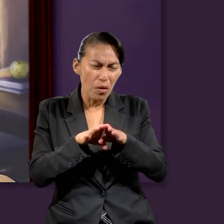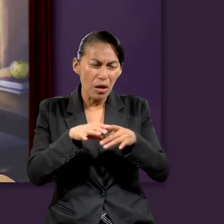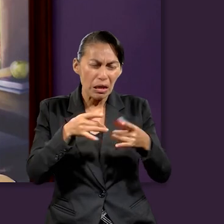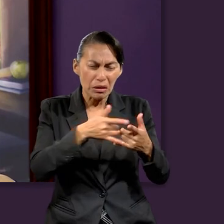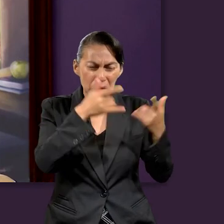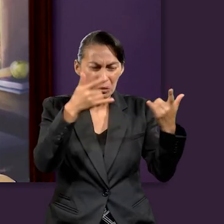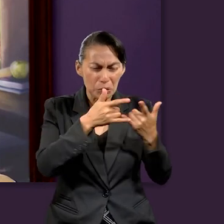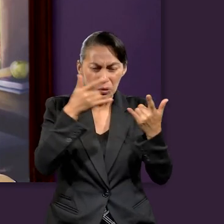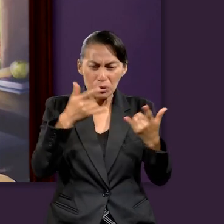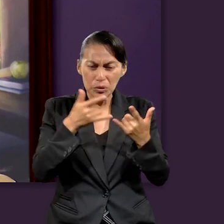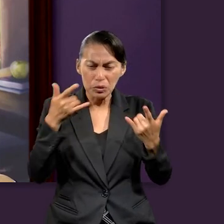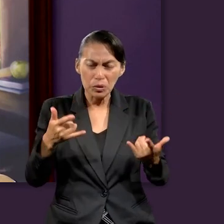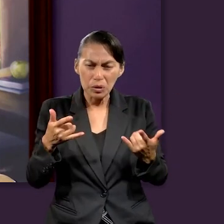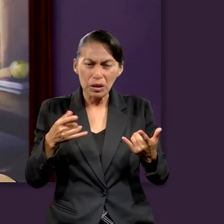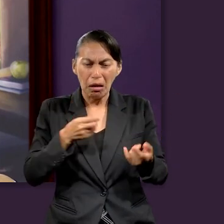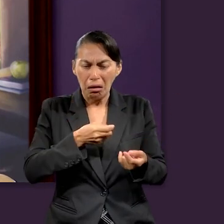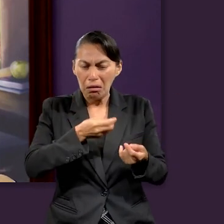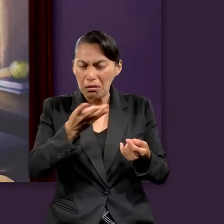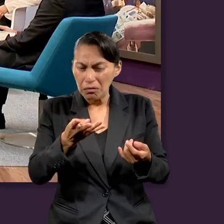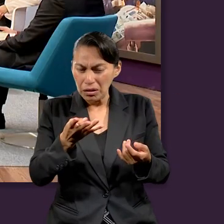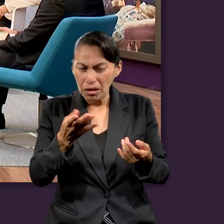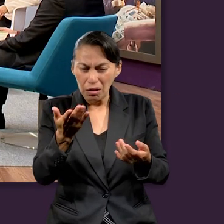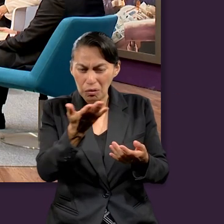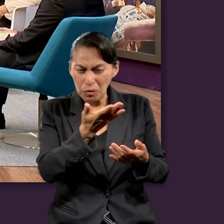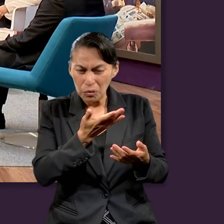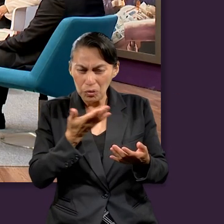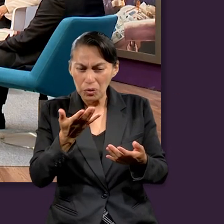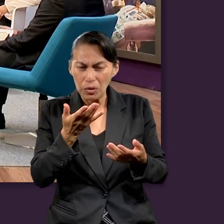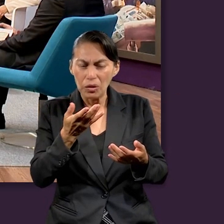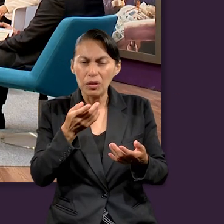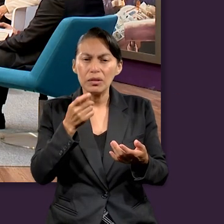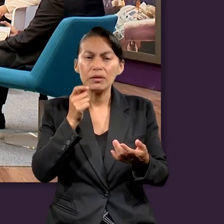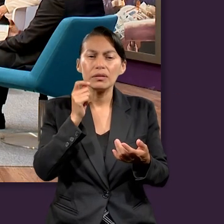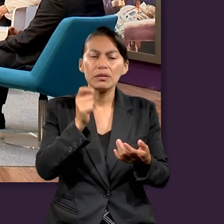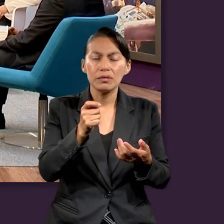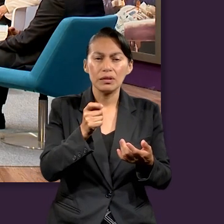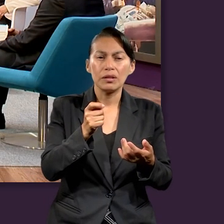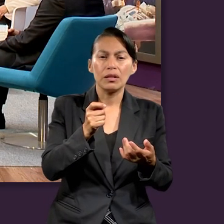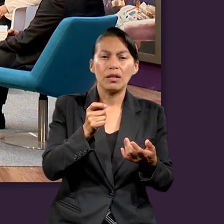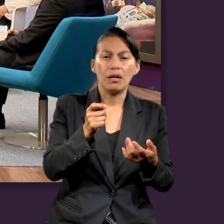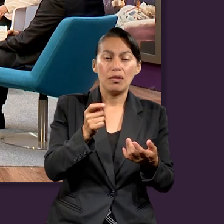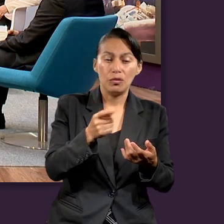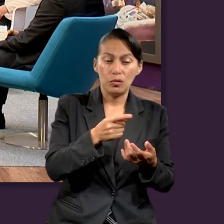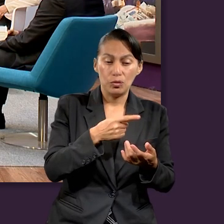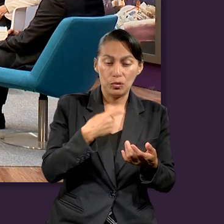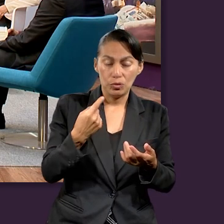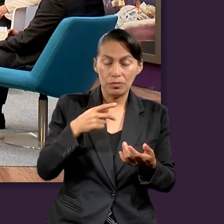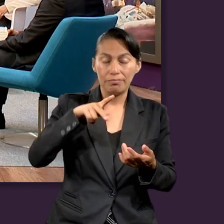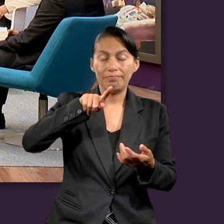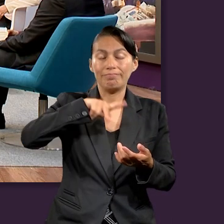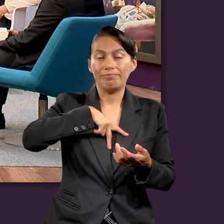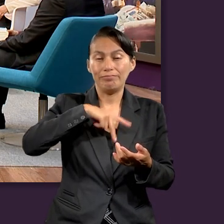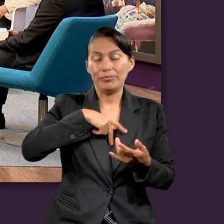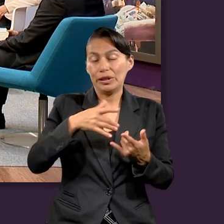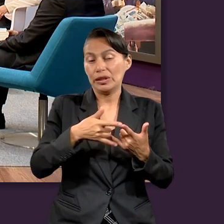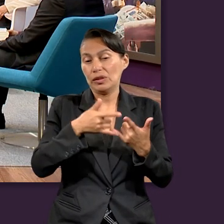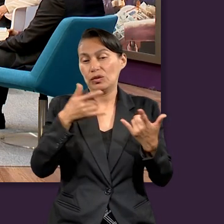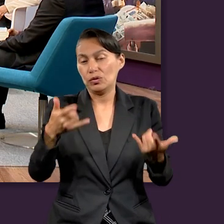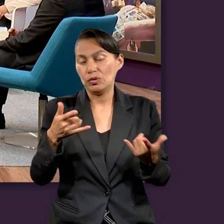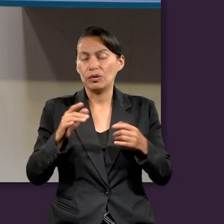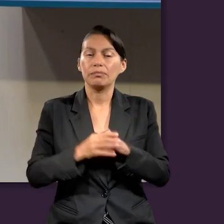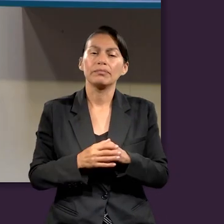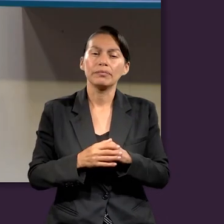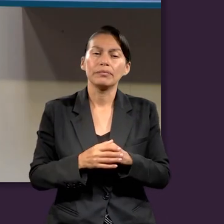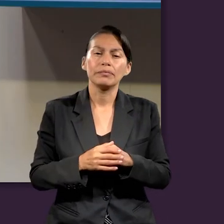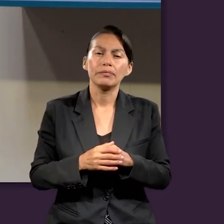simbolismo, cada historia que nosotros estudiamos, hace referencia a veces a nuestras propias historias.